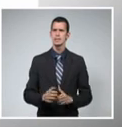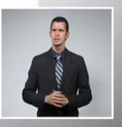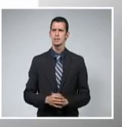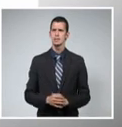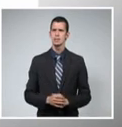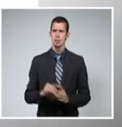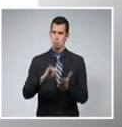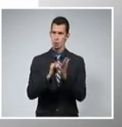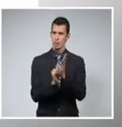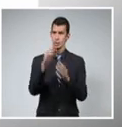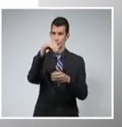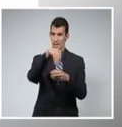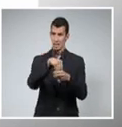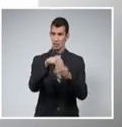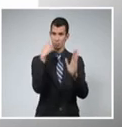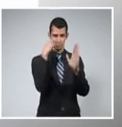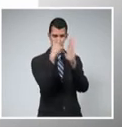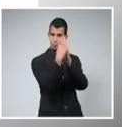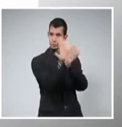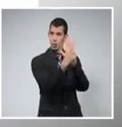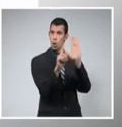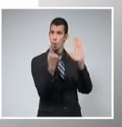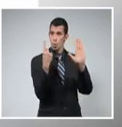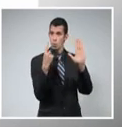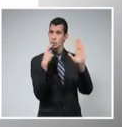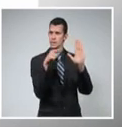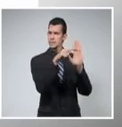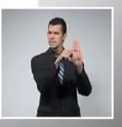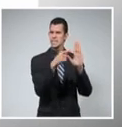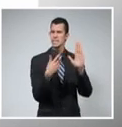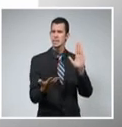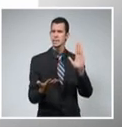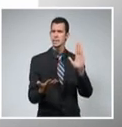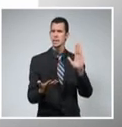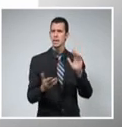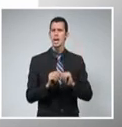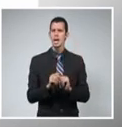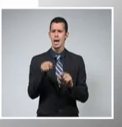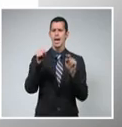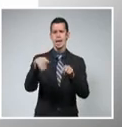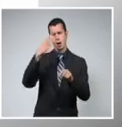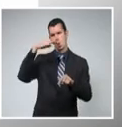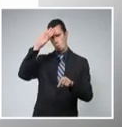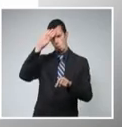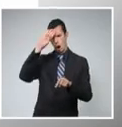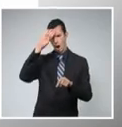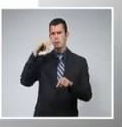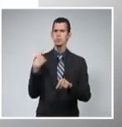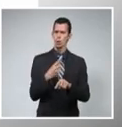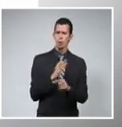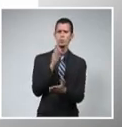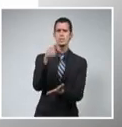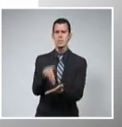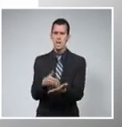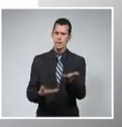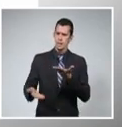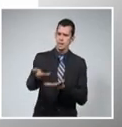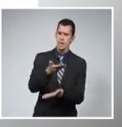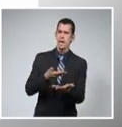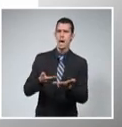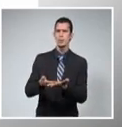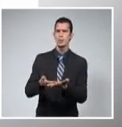proyecto, encuentro entre diversos espacios creativos independientes de Cuba. Coordinadora general, Anameli